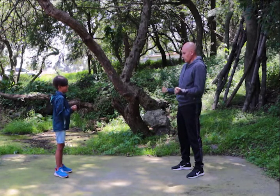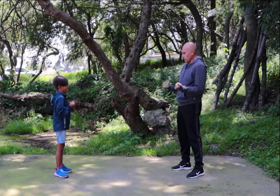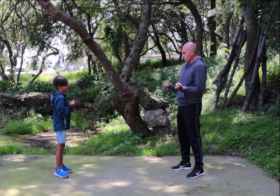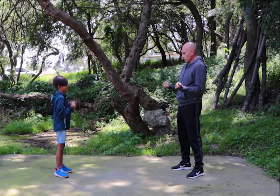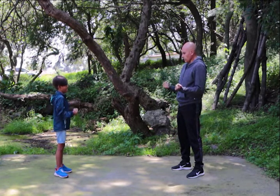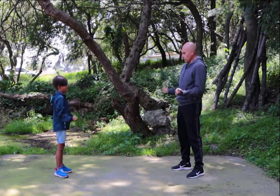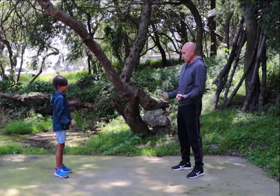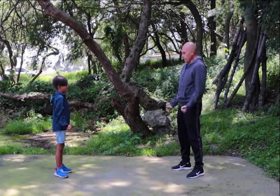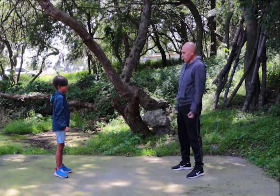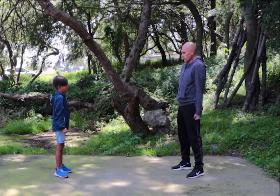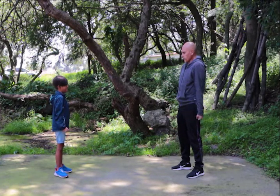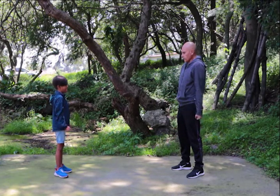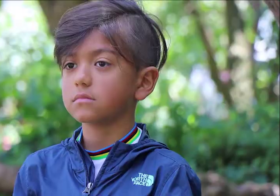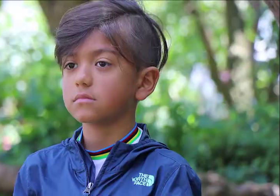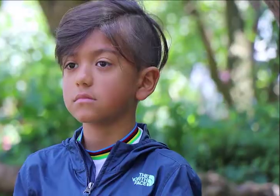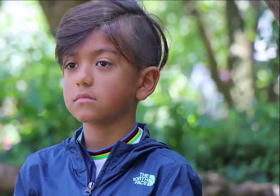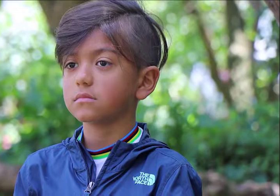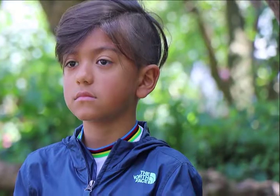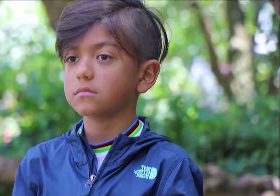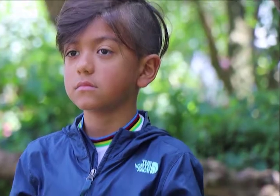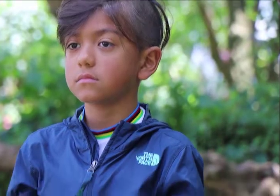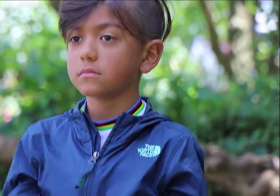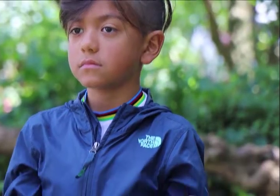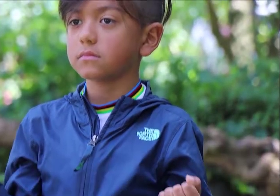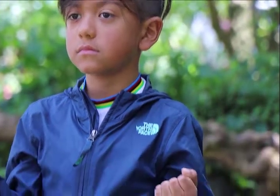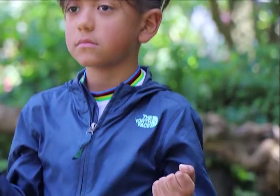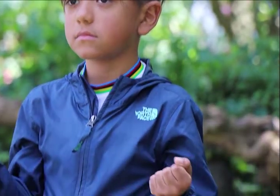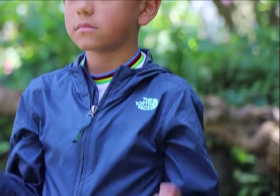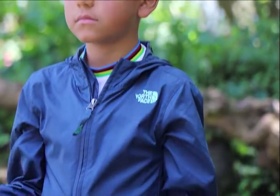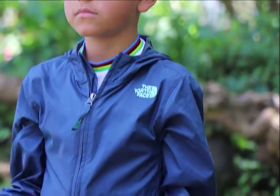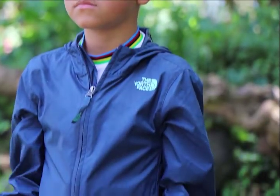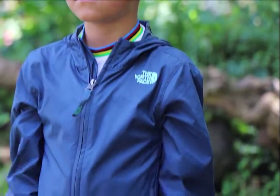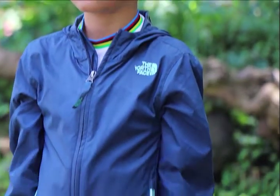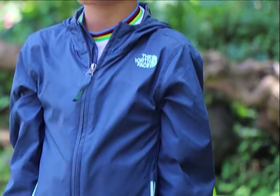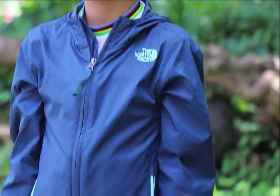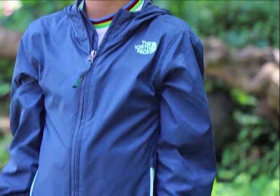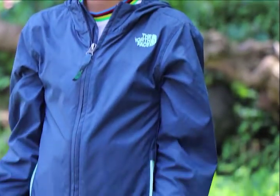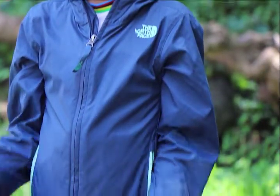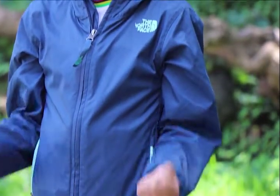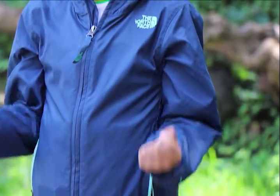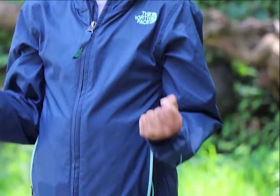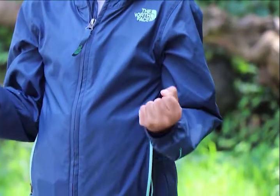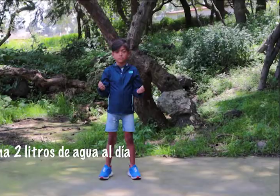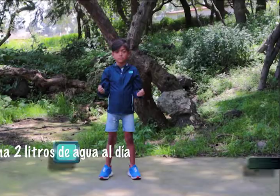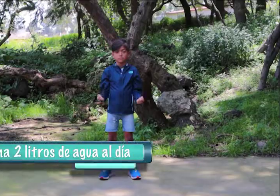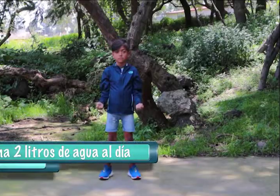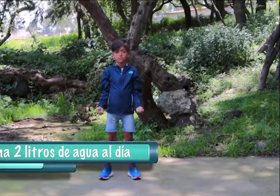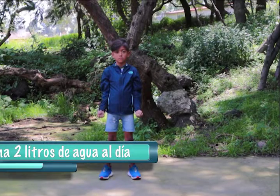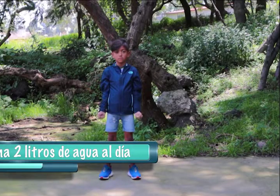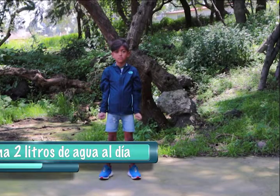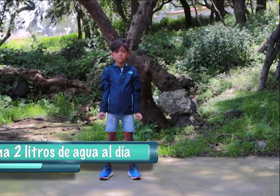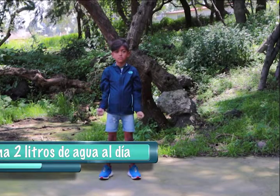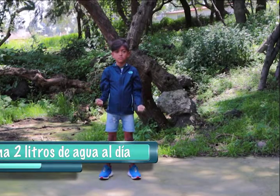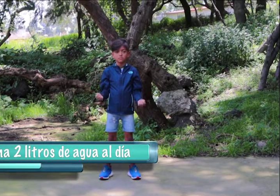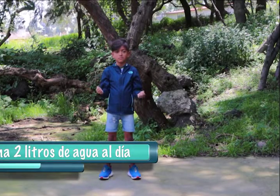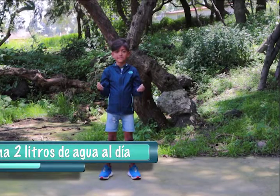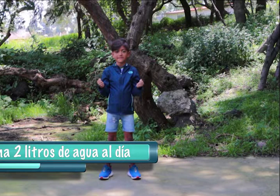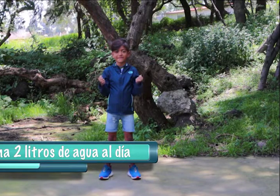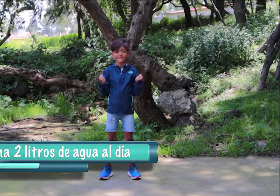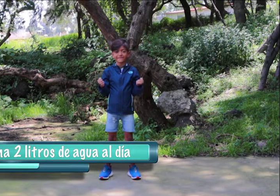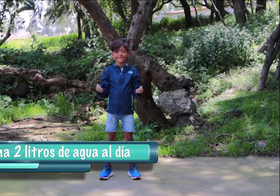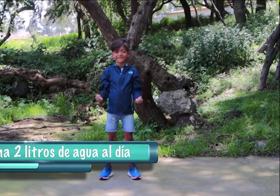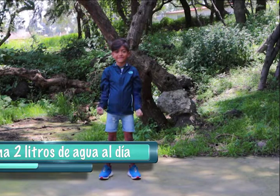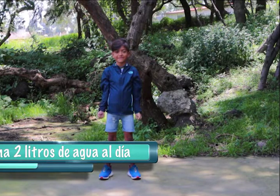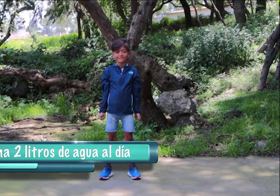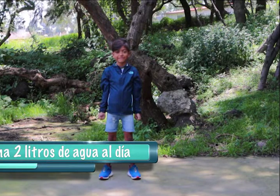más. Bien. Flexionamos a 90 grados, bajamos. Flexión, extensión.